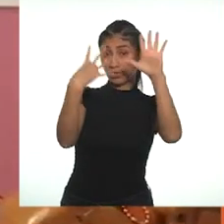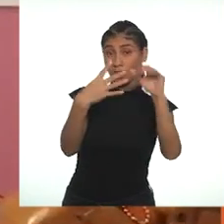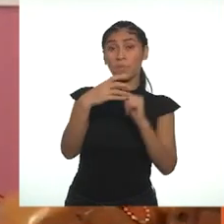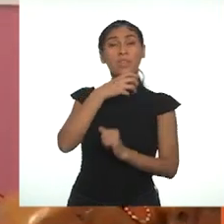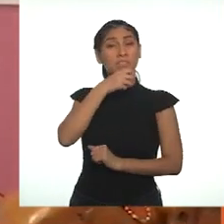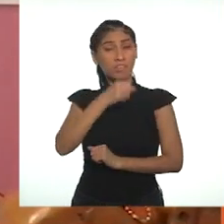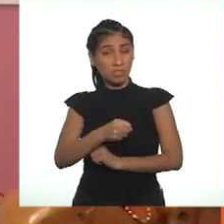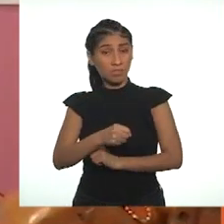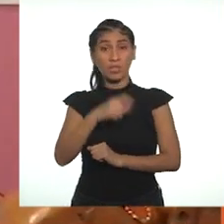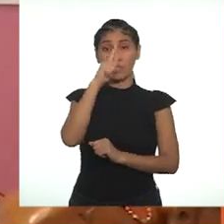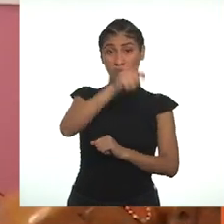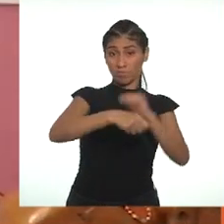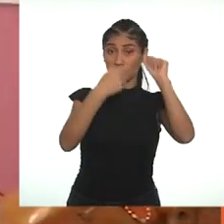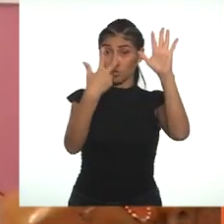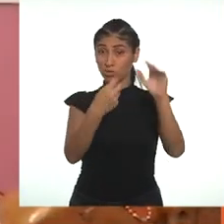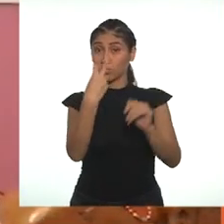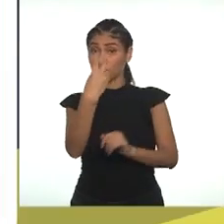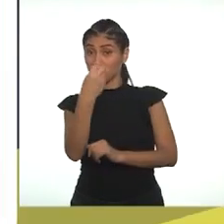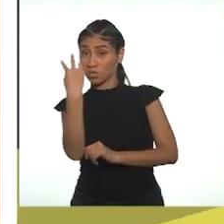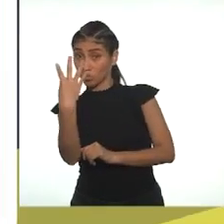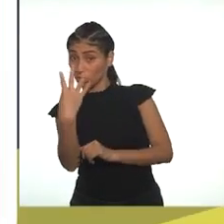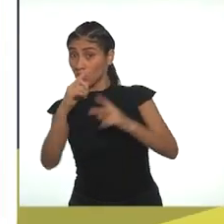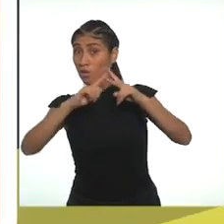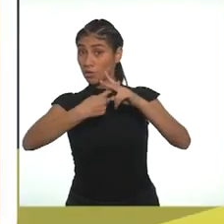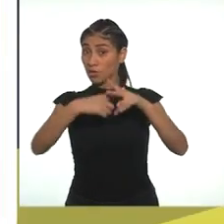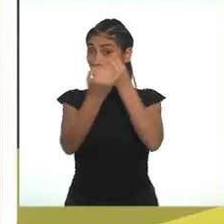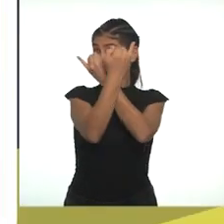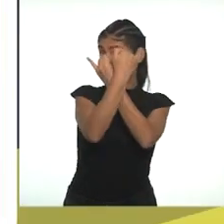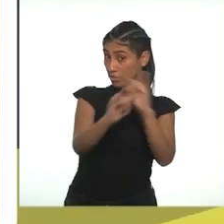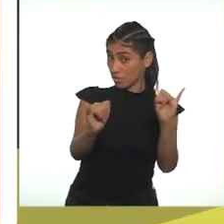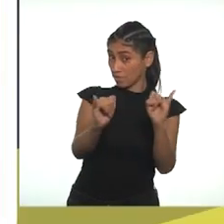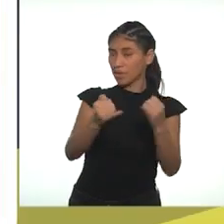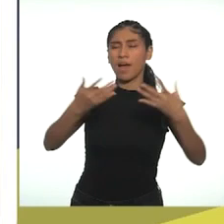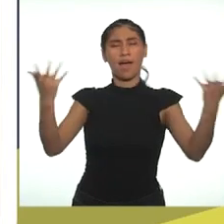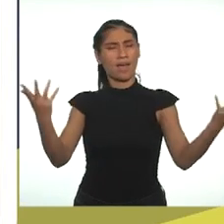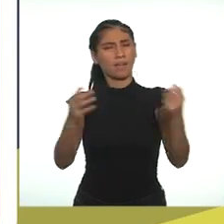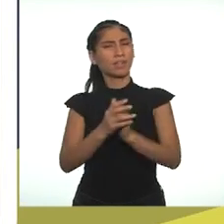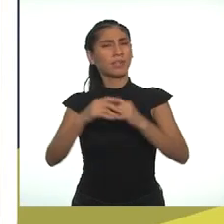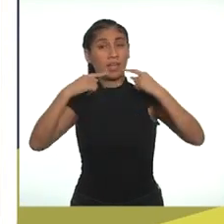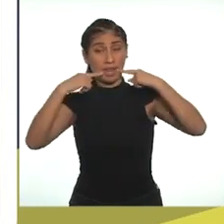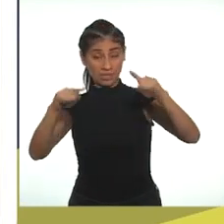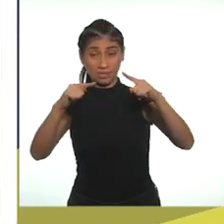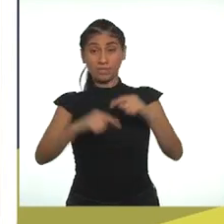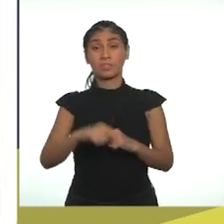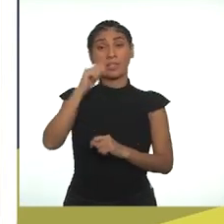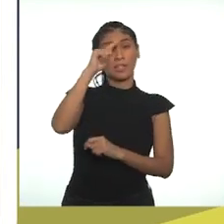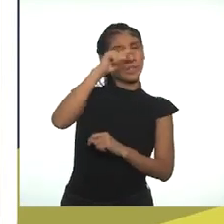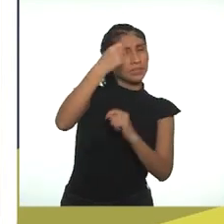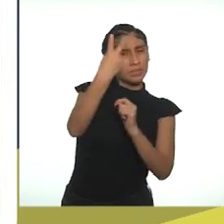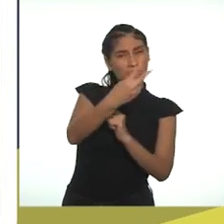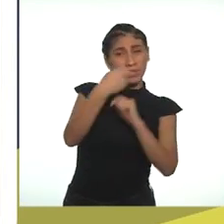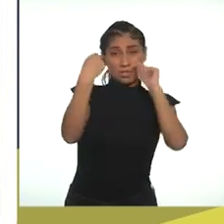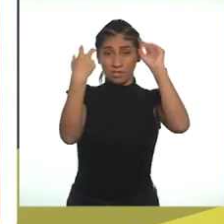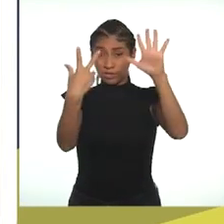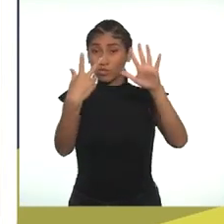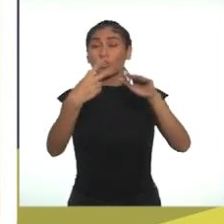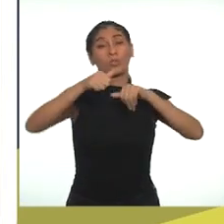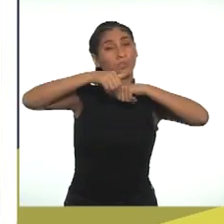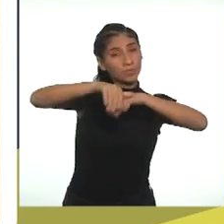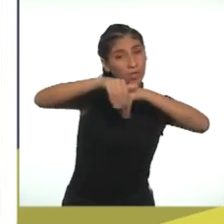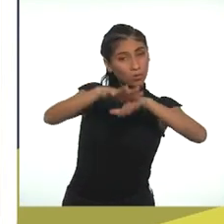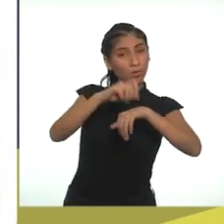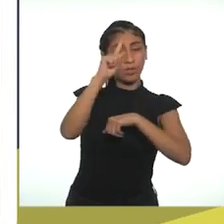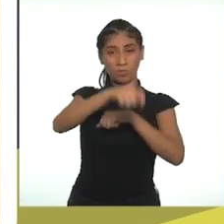el día de la independencia entonces. La declaración de la independencia del Perú, el 28 de julio de